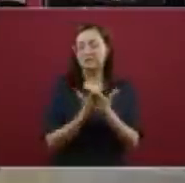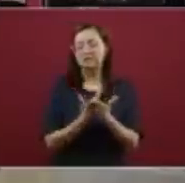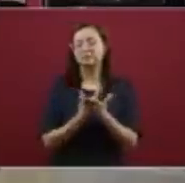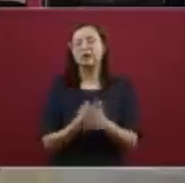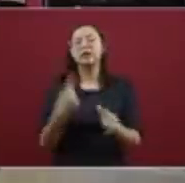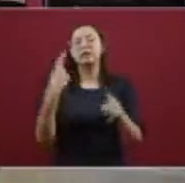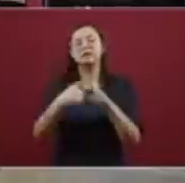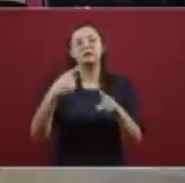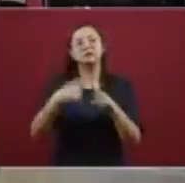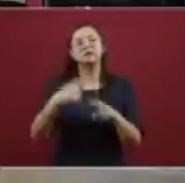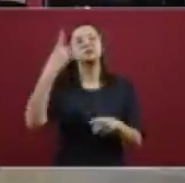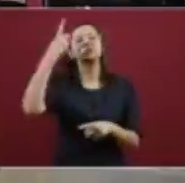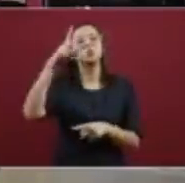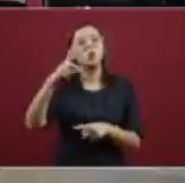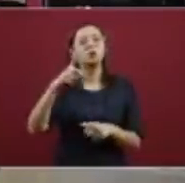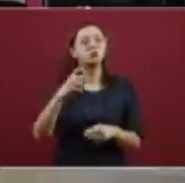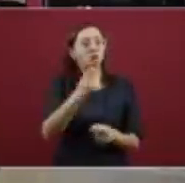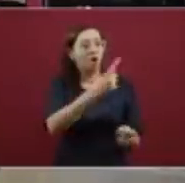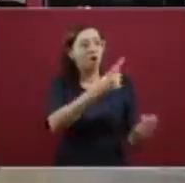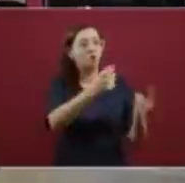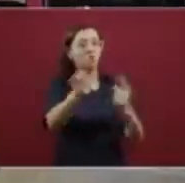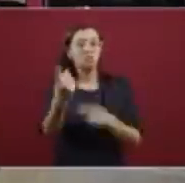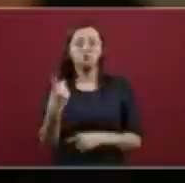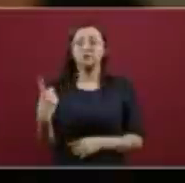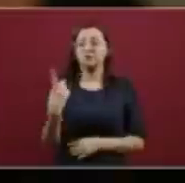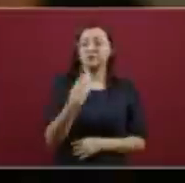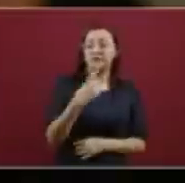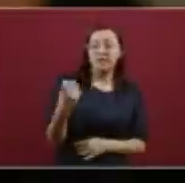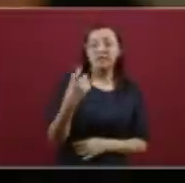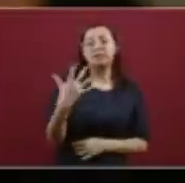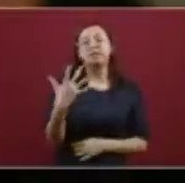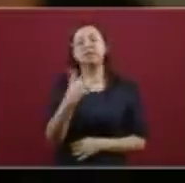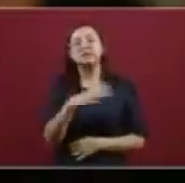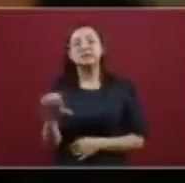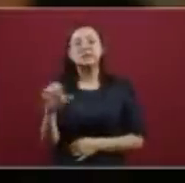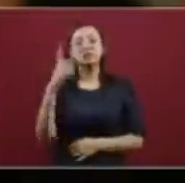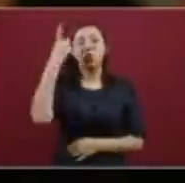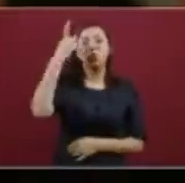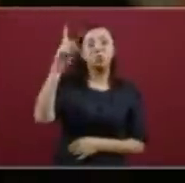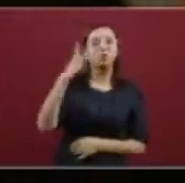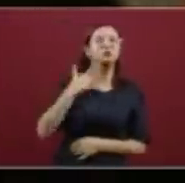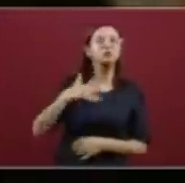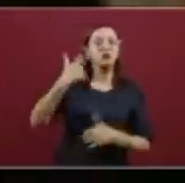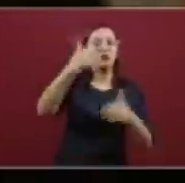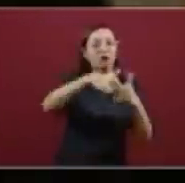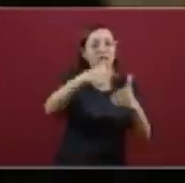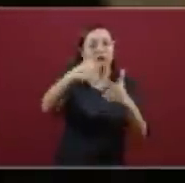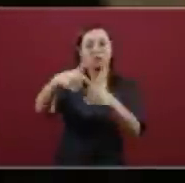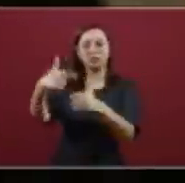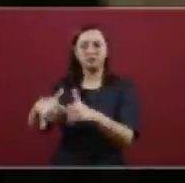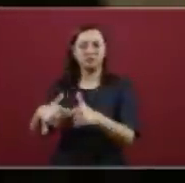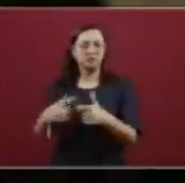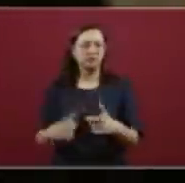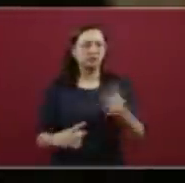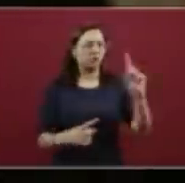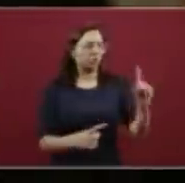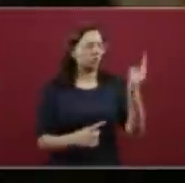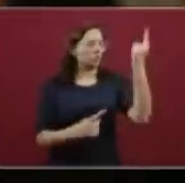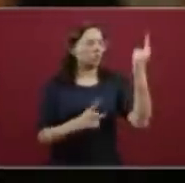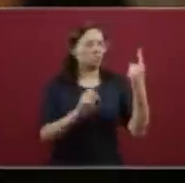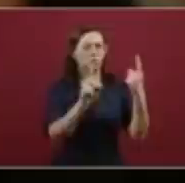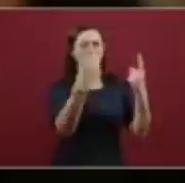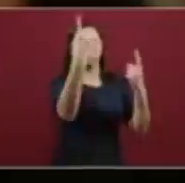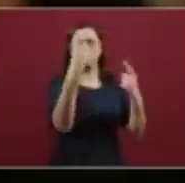que tienen 100 o 500 gasolineras y de qué manera el gobierno enfrentará estos monopolios en caso de